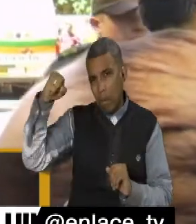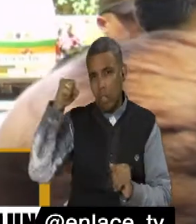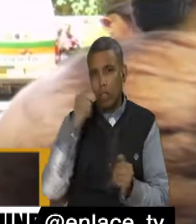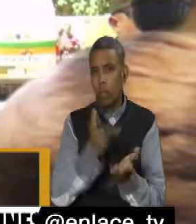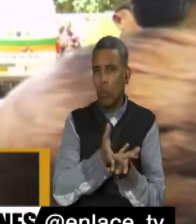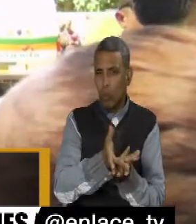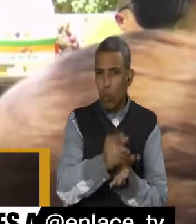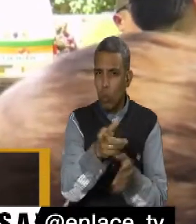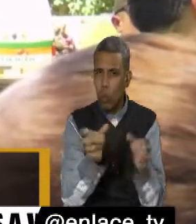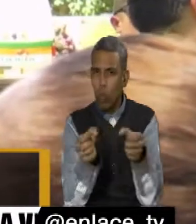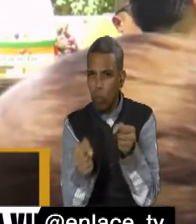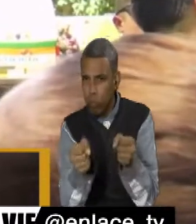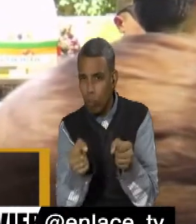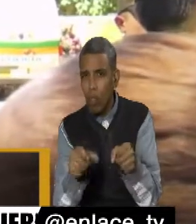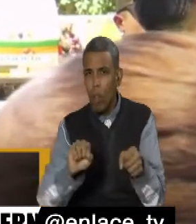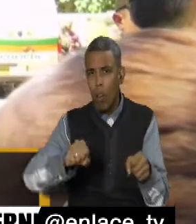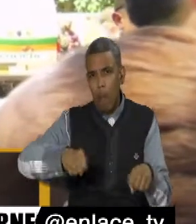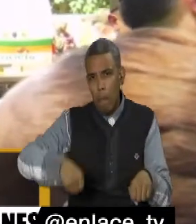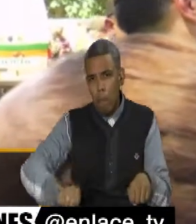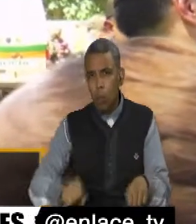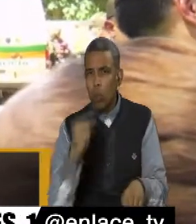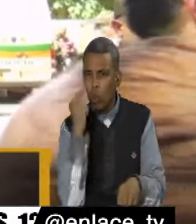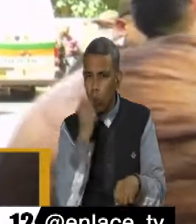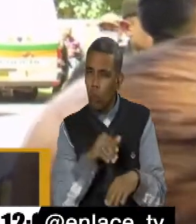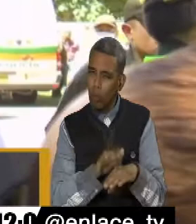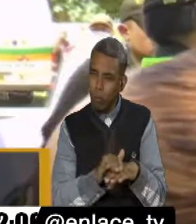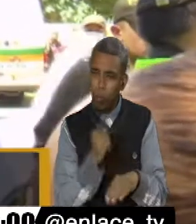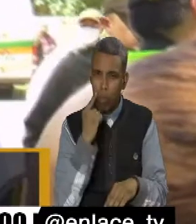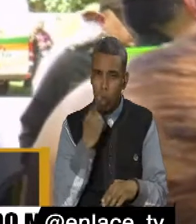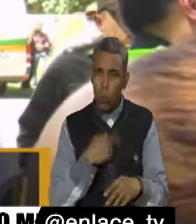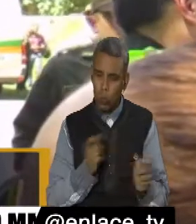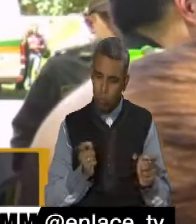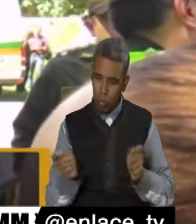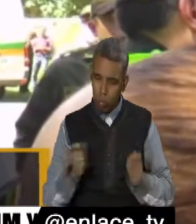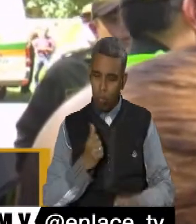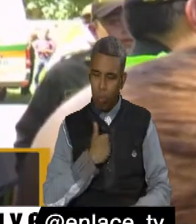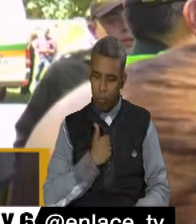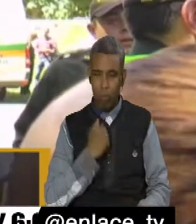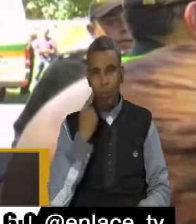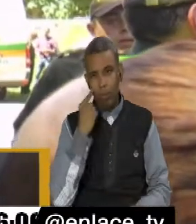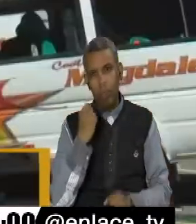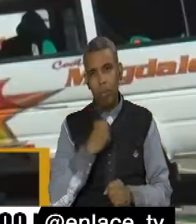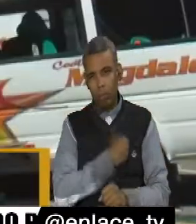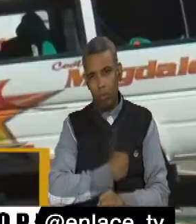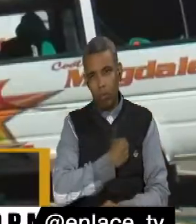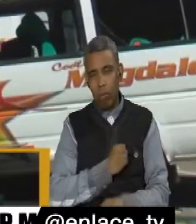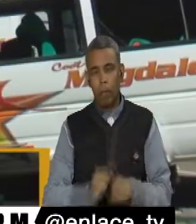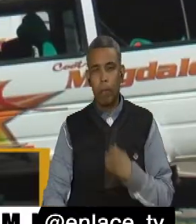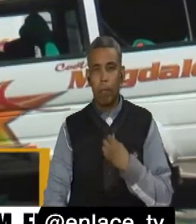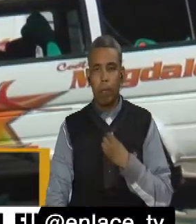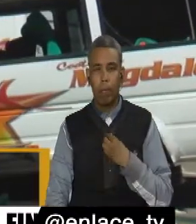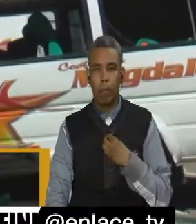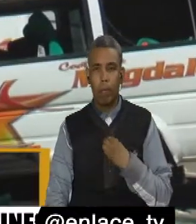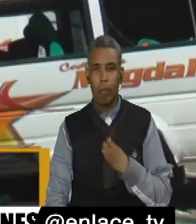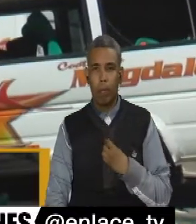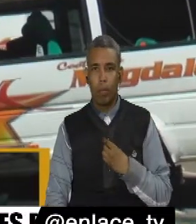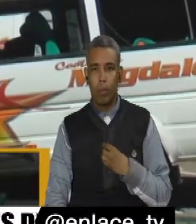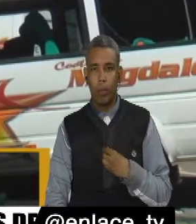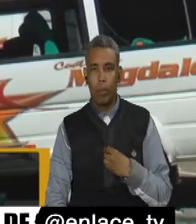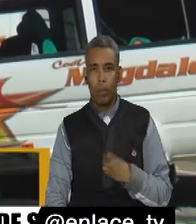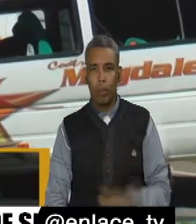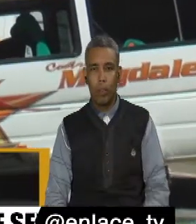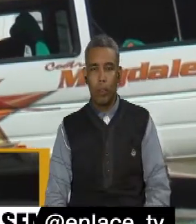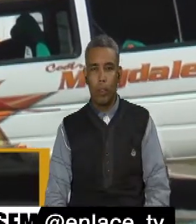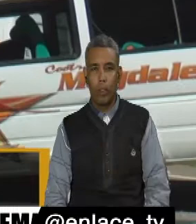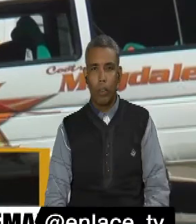tenemos la responsabilidad de hacer la seguridad vial, la hacemos todos y cada uno de los colombianos con nuestra actitud. El funcionario habló sobre la responsabilidad que